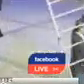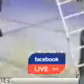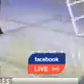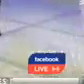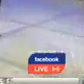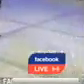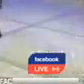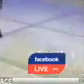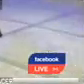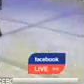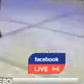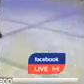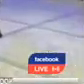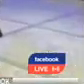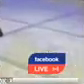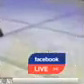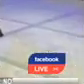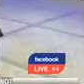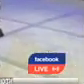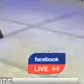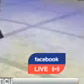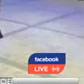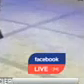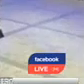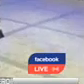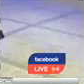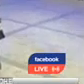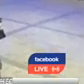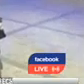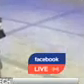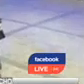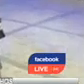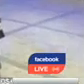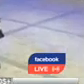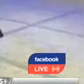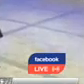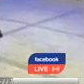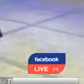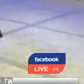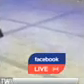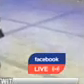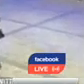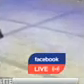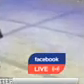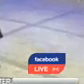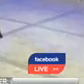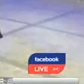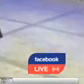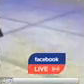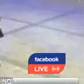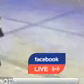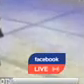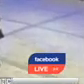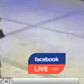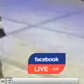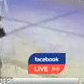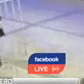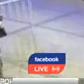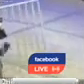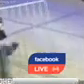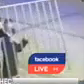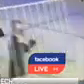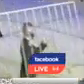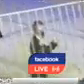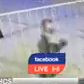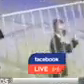Naval y anunció la incorporación de mil nuevos soldados. Todos ellos apoyarán las acciones